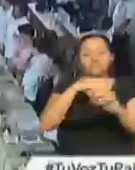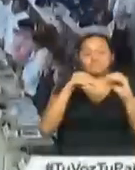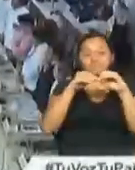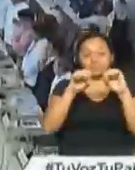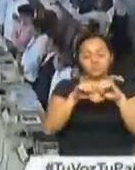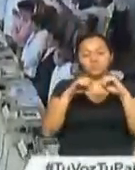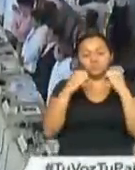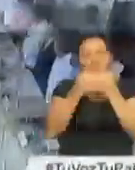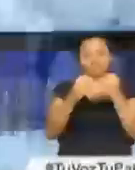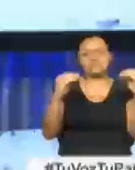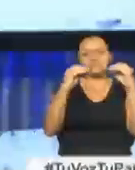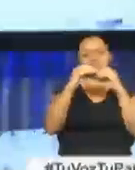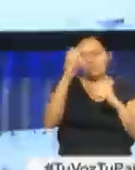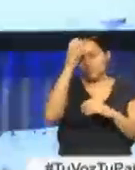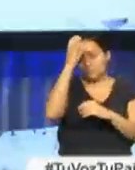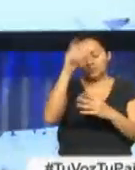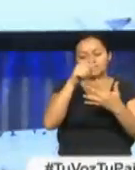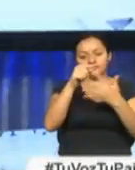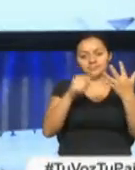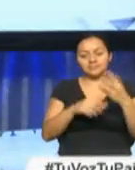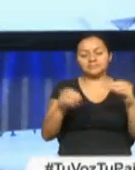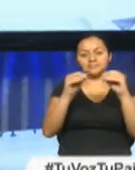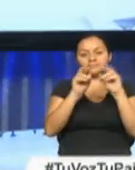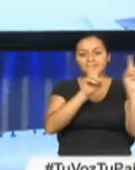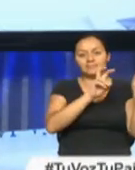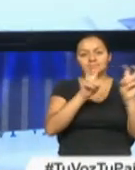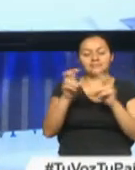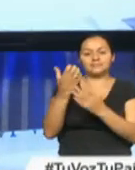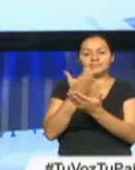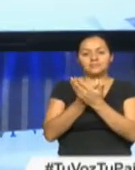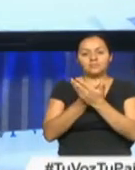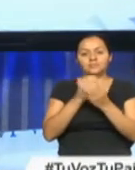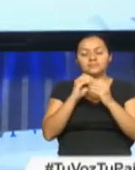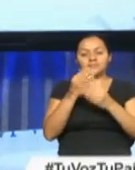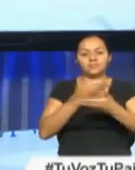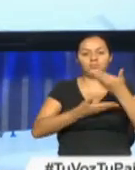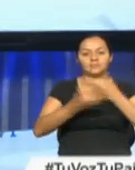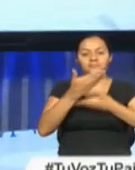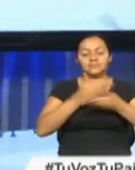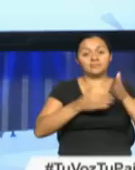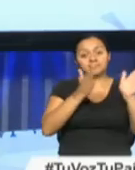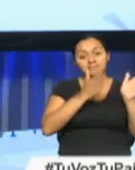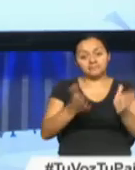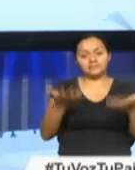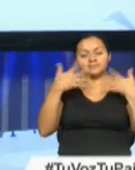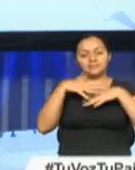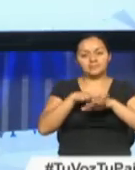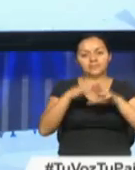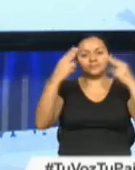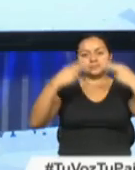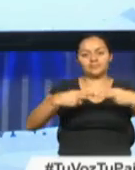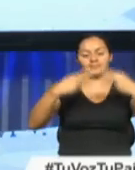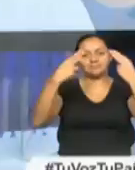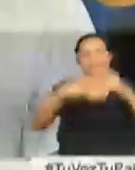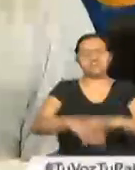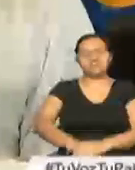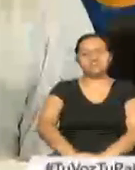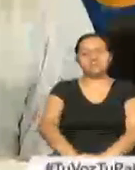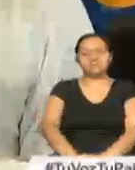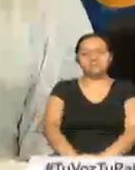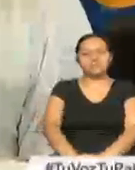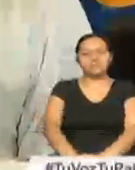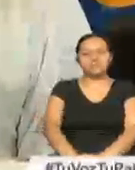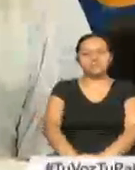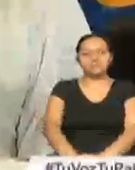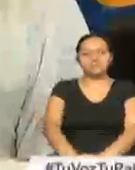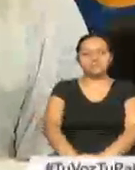sociales y culturales, además de temas económicos y comerciales y el plan de integración fronterizo.